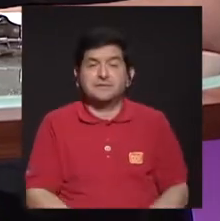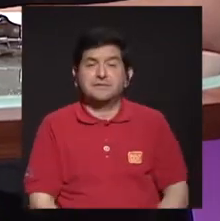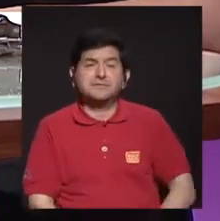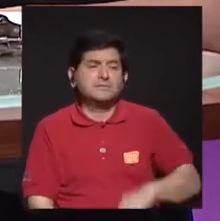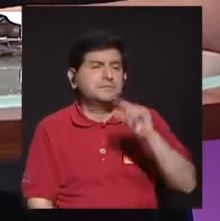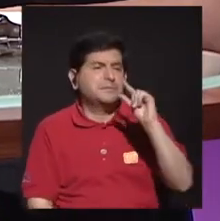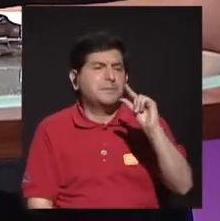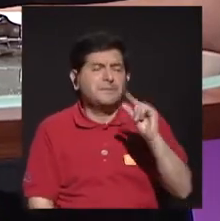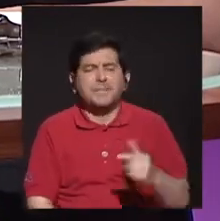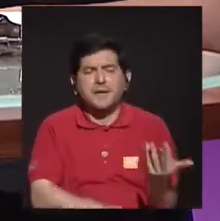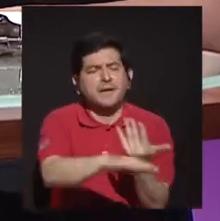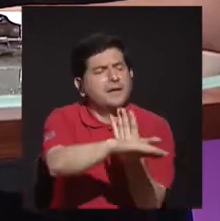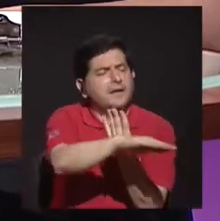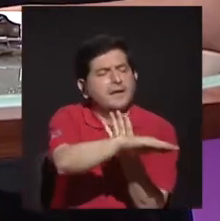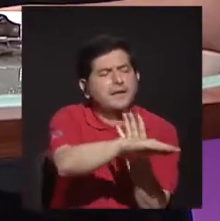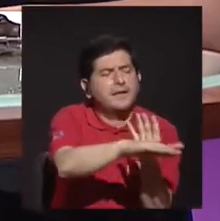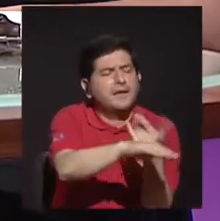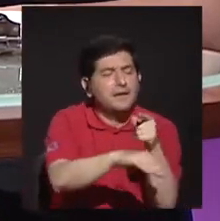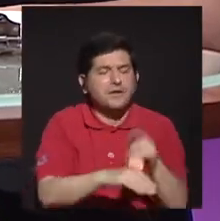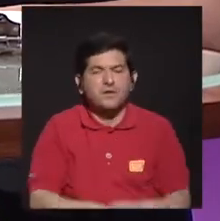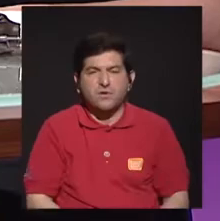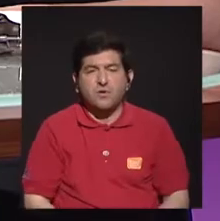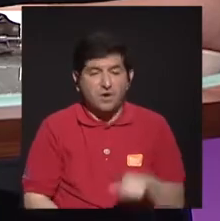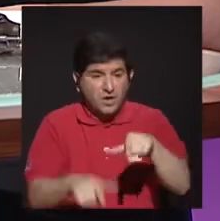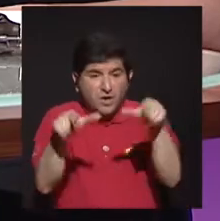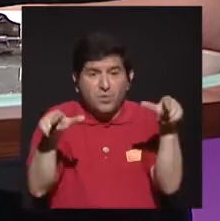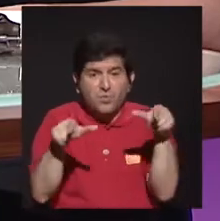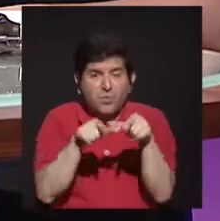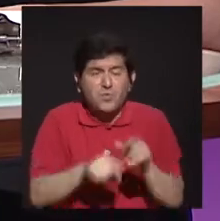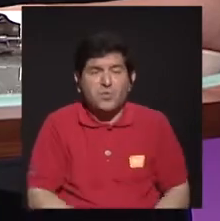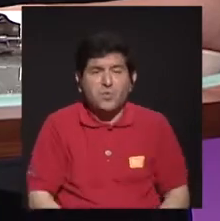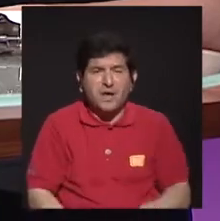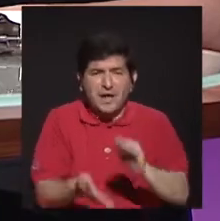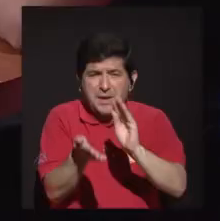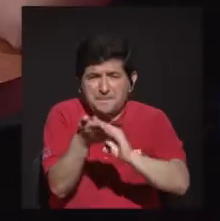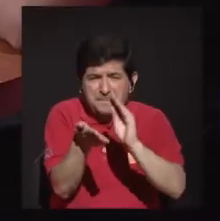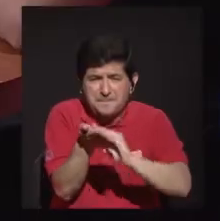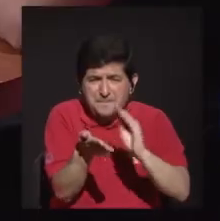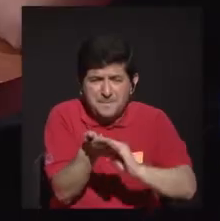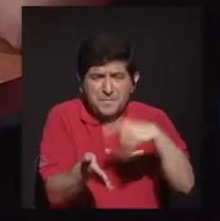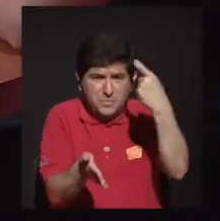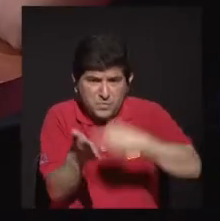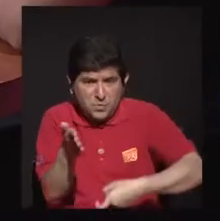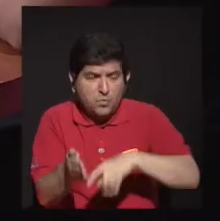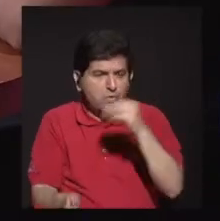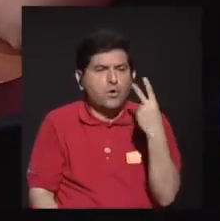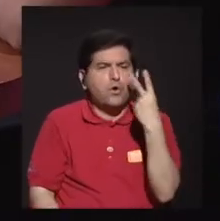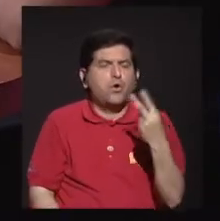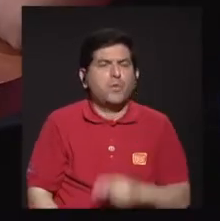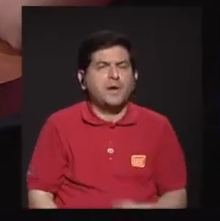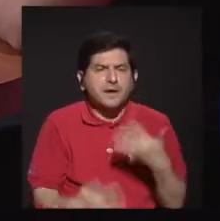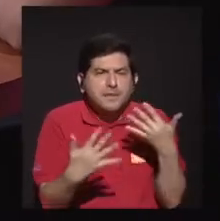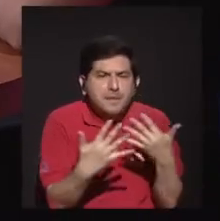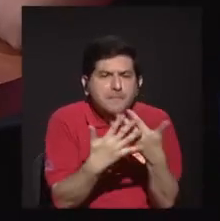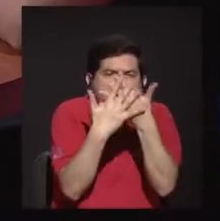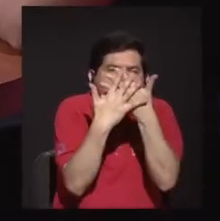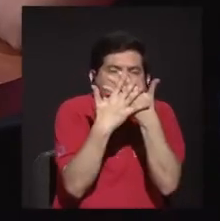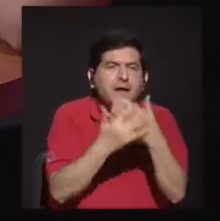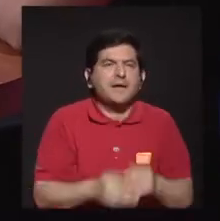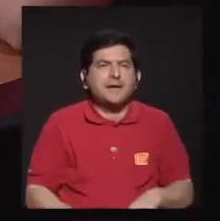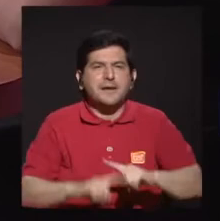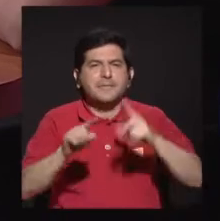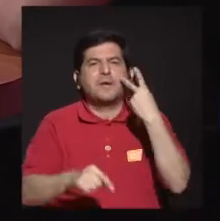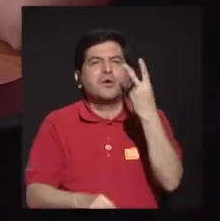pequeño zacate que sale en medio del cemento, sea que puedan ver a través de la malla una luna